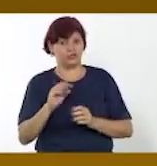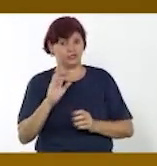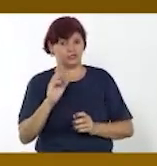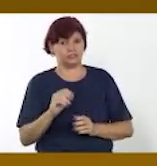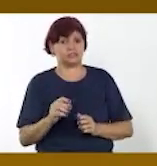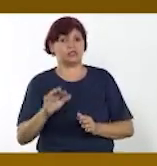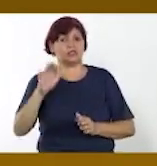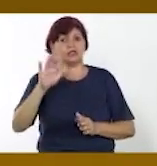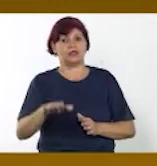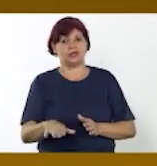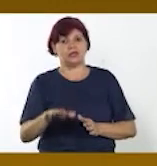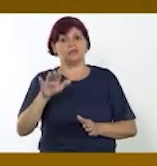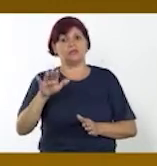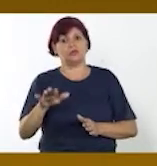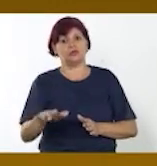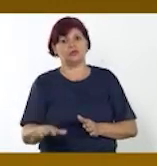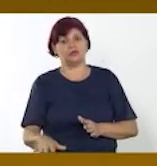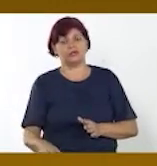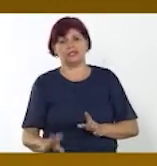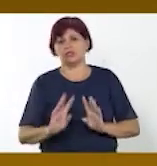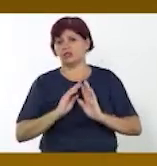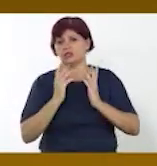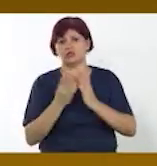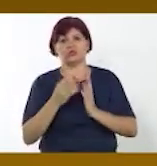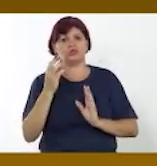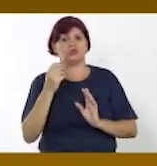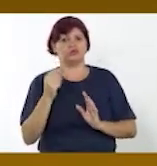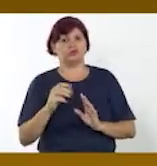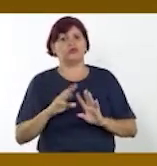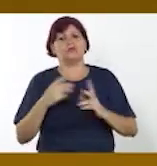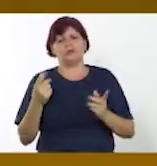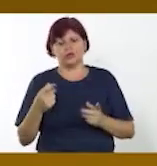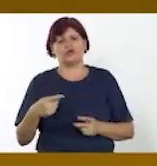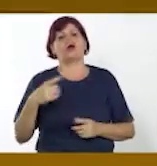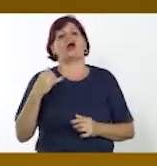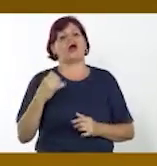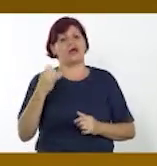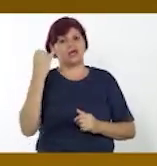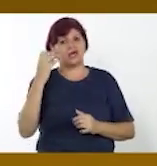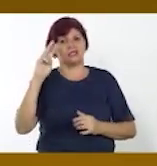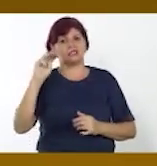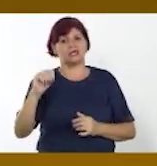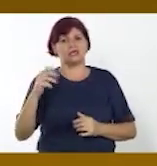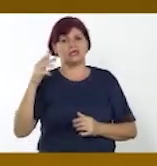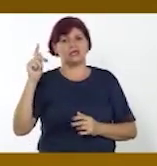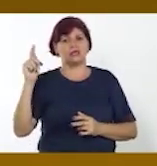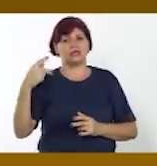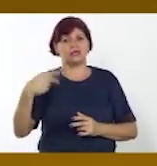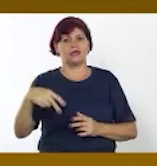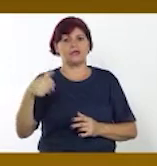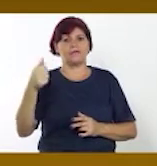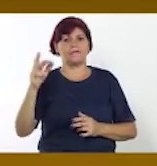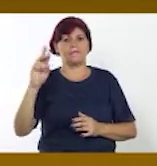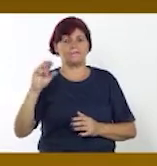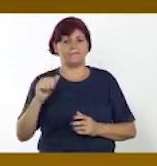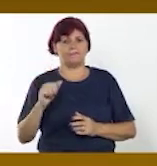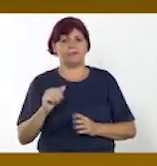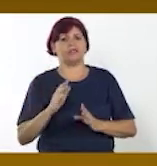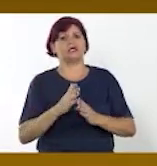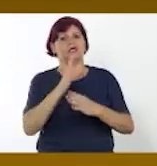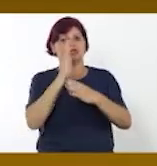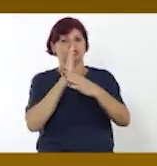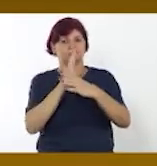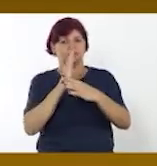podemos afirmar que es monótona decreciente en todo su dominio. La función es impar por lo que le explicaba anteriormente.